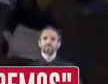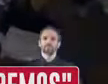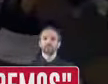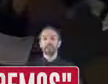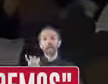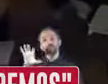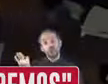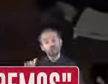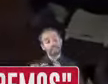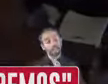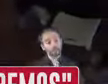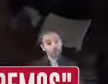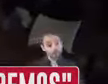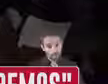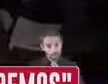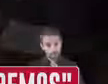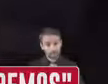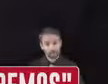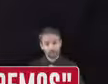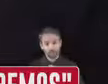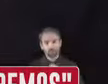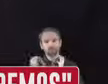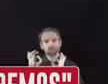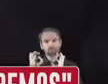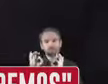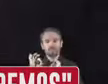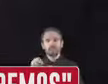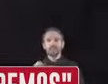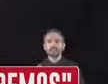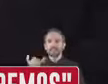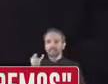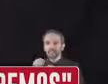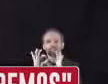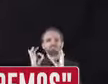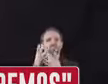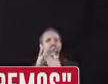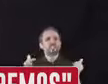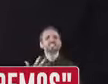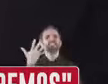en la provincia de buenos aires- terminamos cinco hospitales